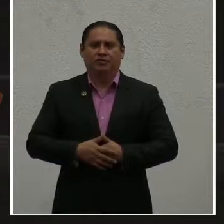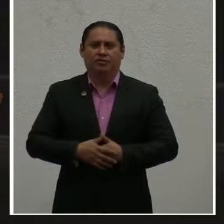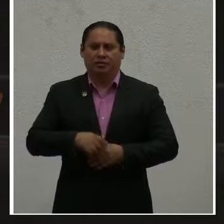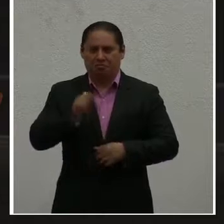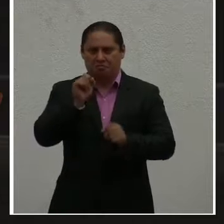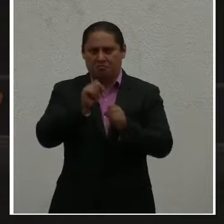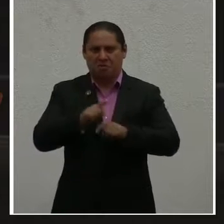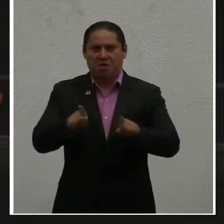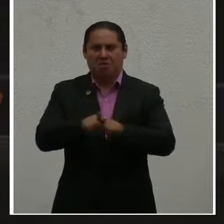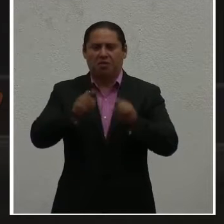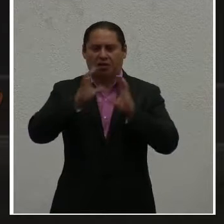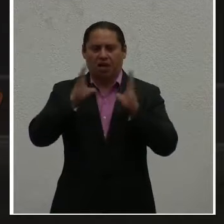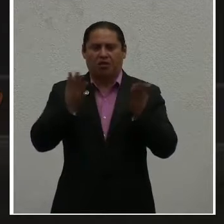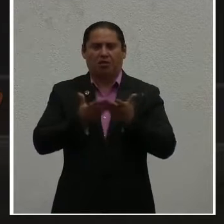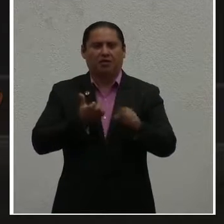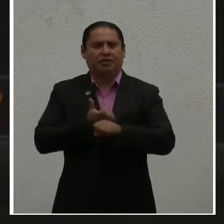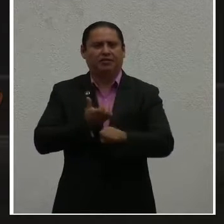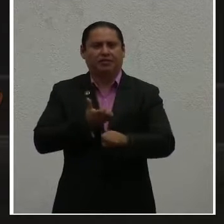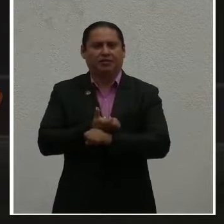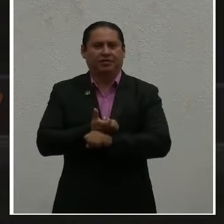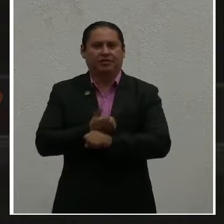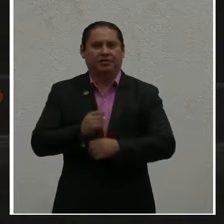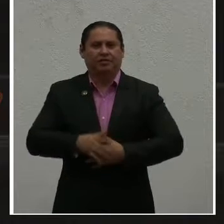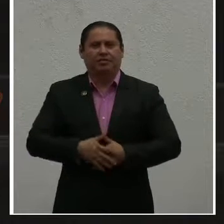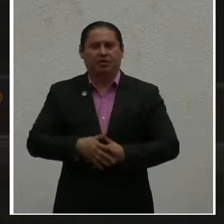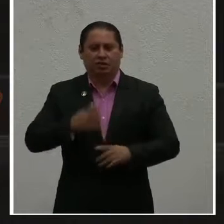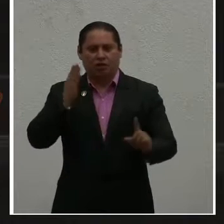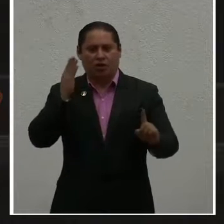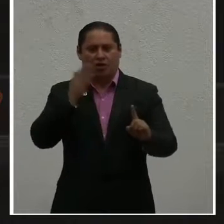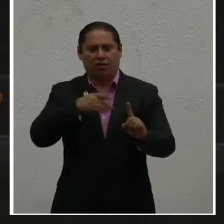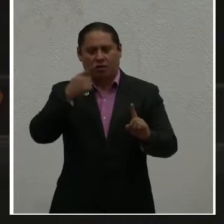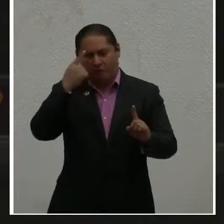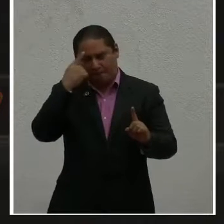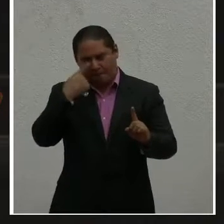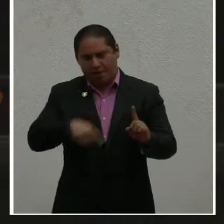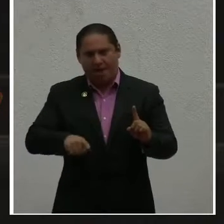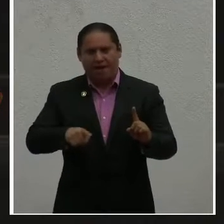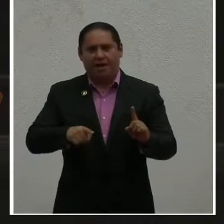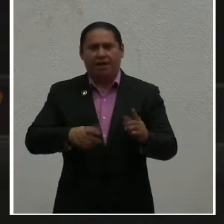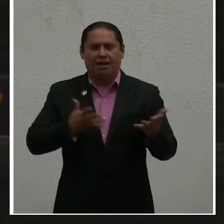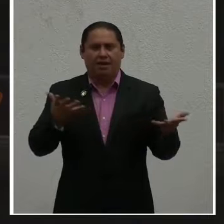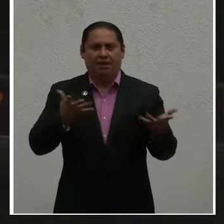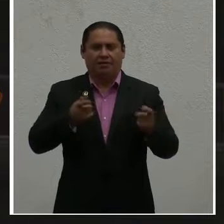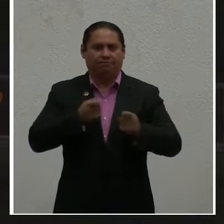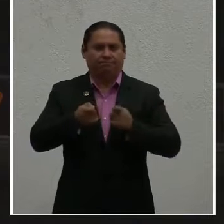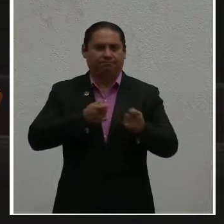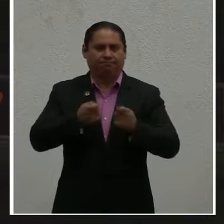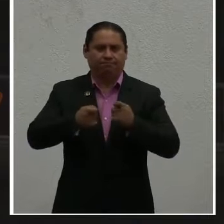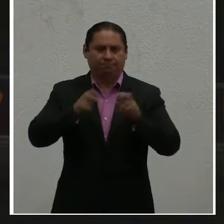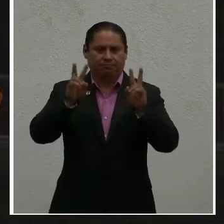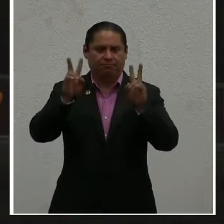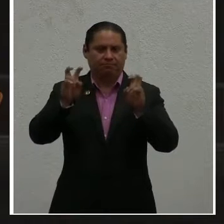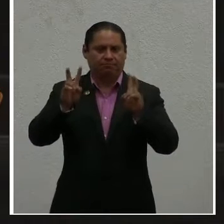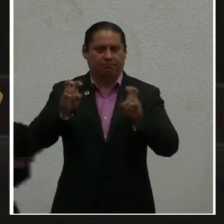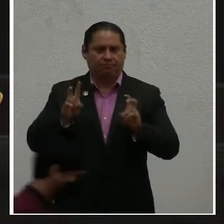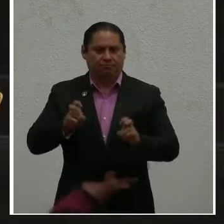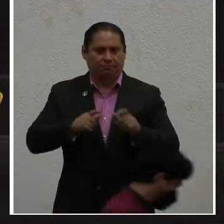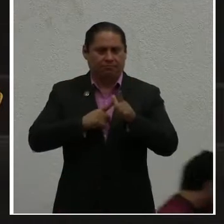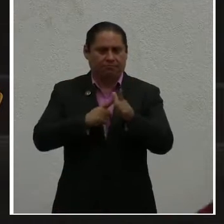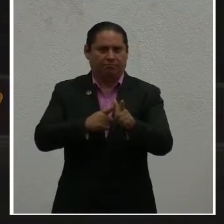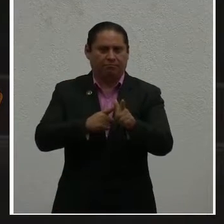oficial de esta legislatura con el objeto de dar trámite legislativo a los siguientes